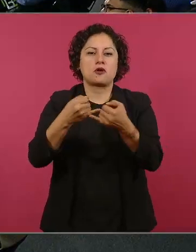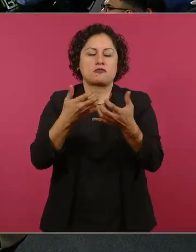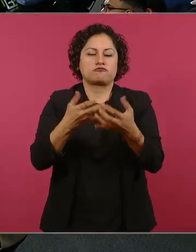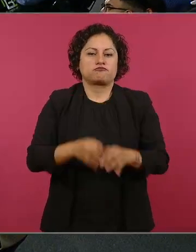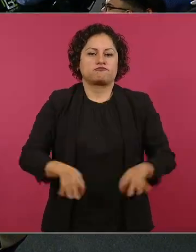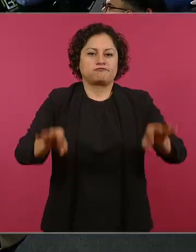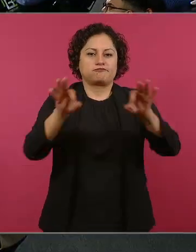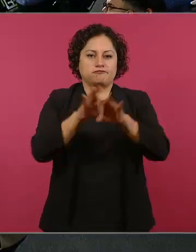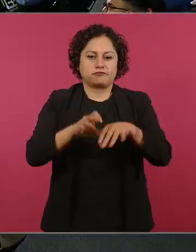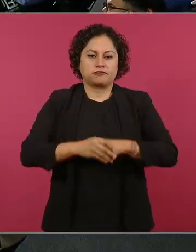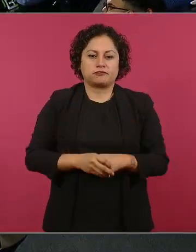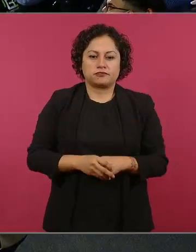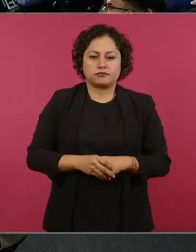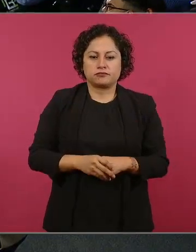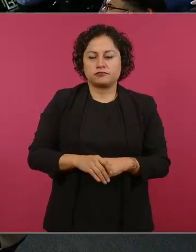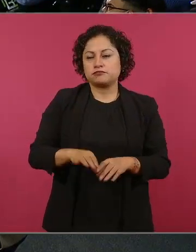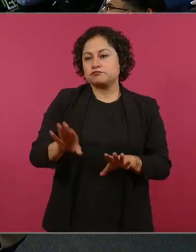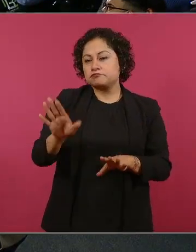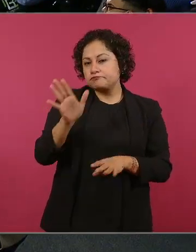Pues no puedo porque cuando